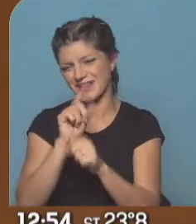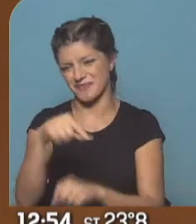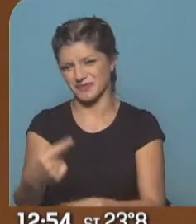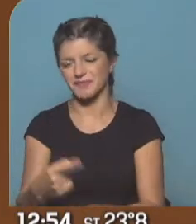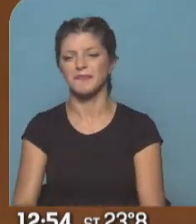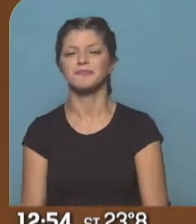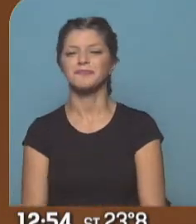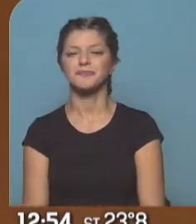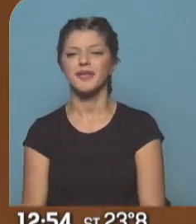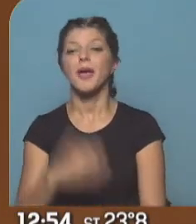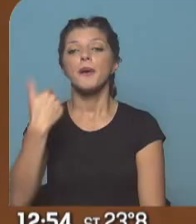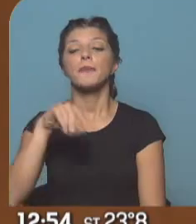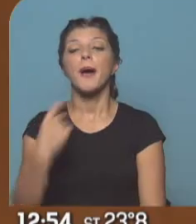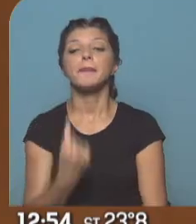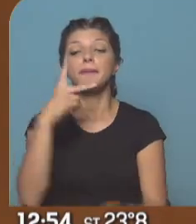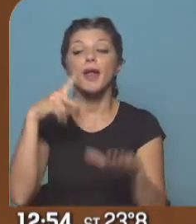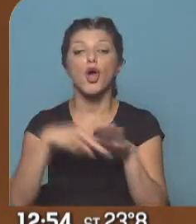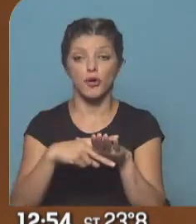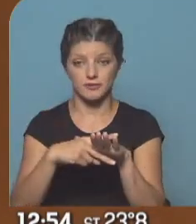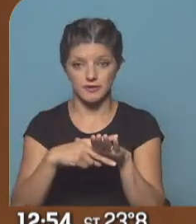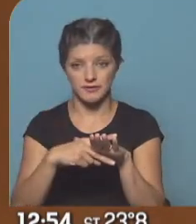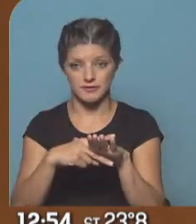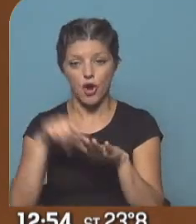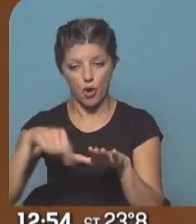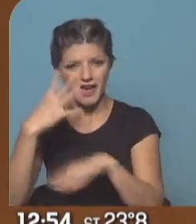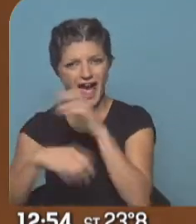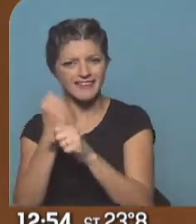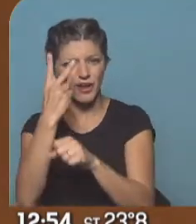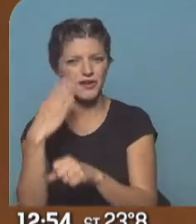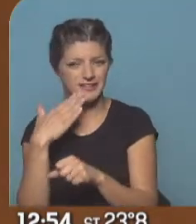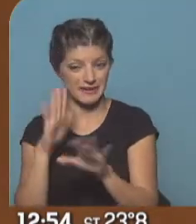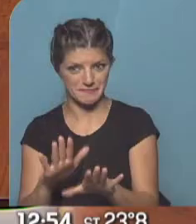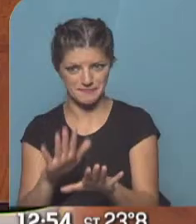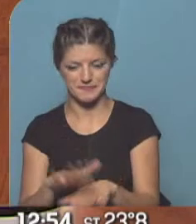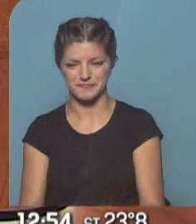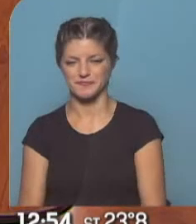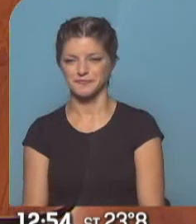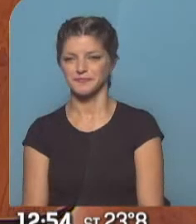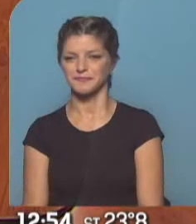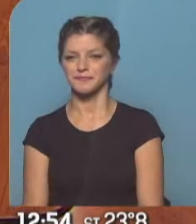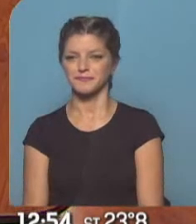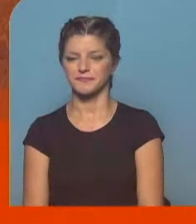Nosotros nos estamos yendo al primer corte. Estamos hasta las 2 de la tarde. Quédese ahí.